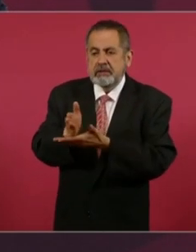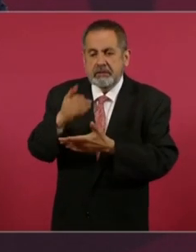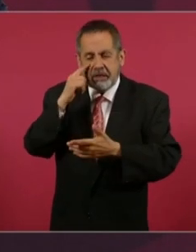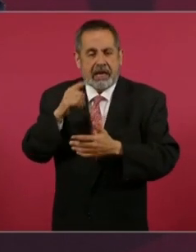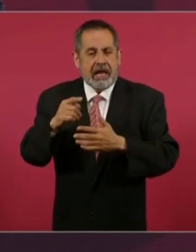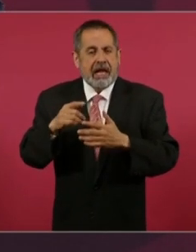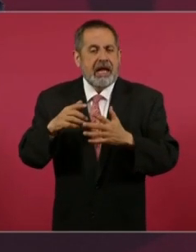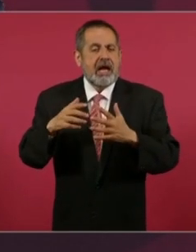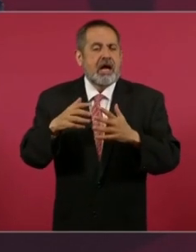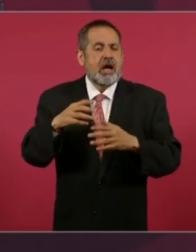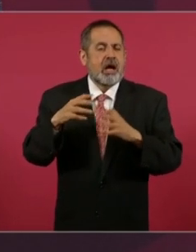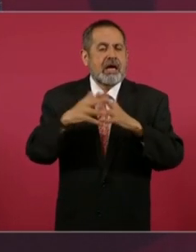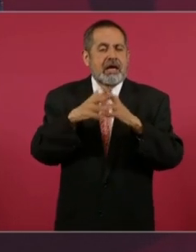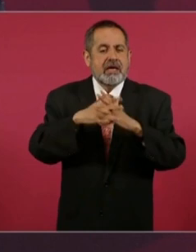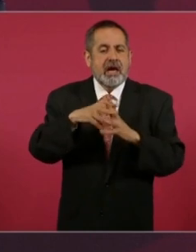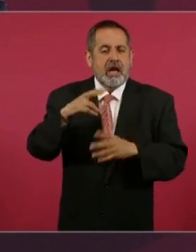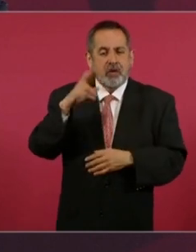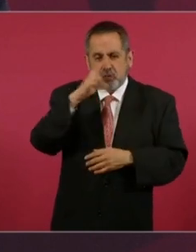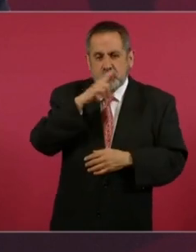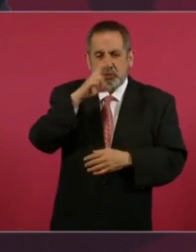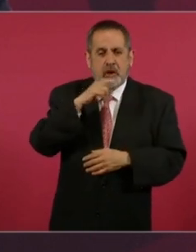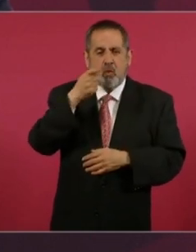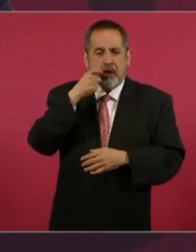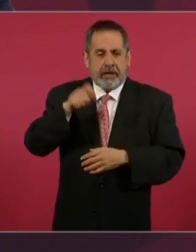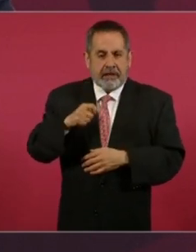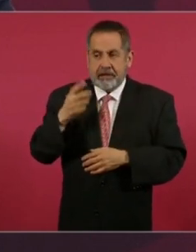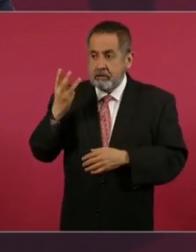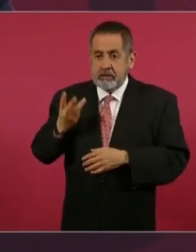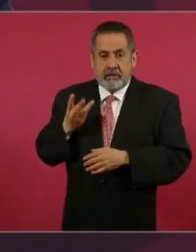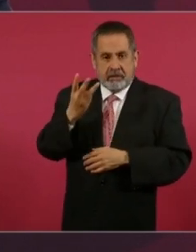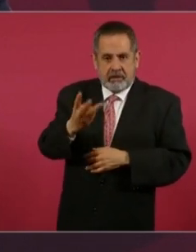en la guerra de Rusia y Ucrania.